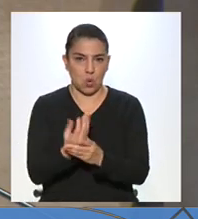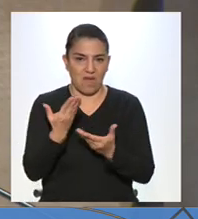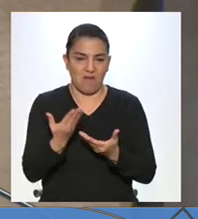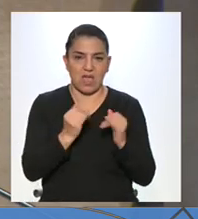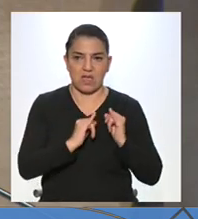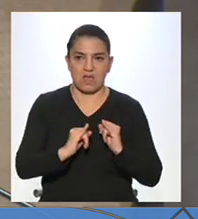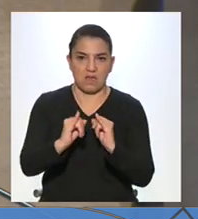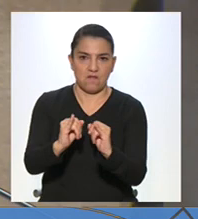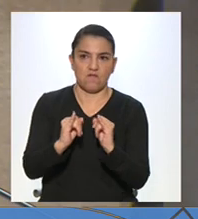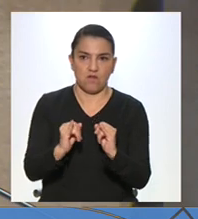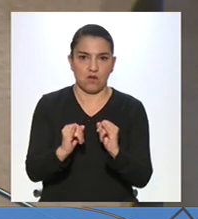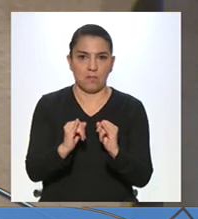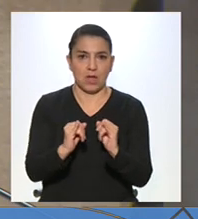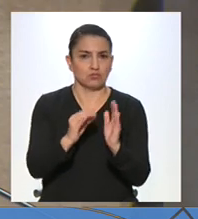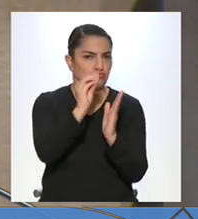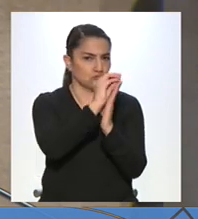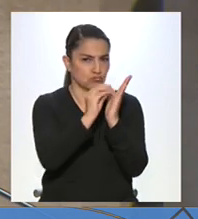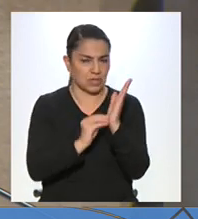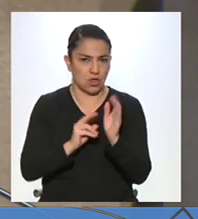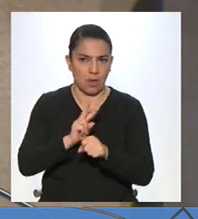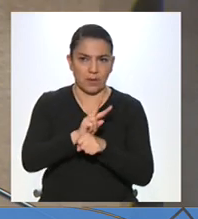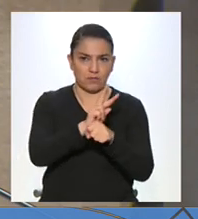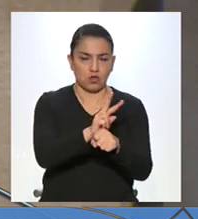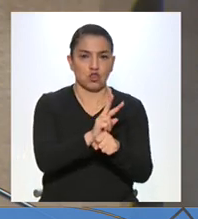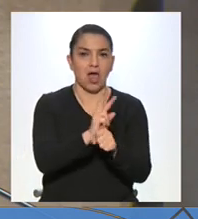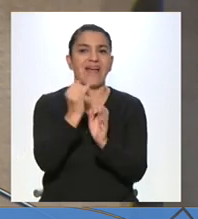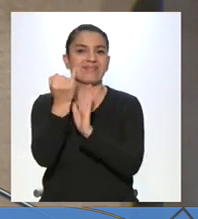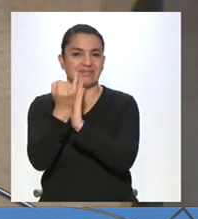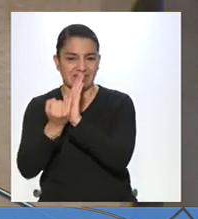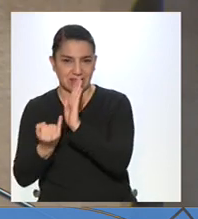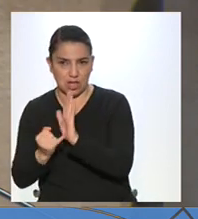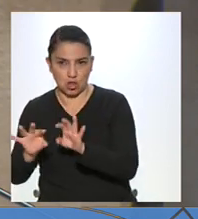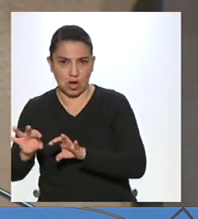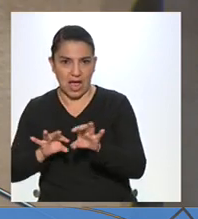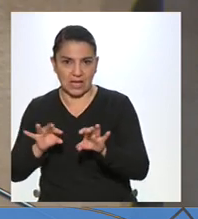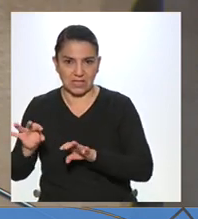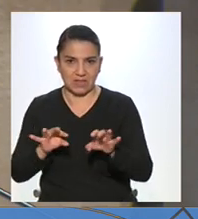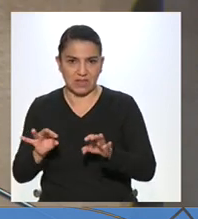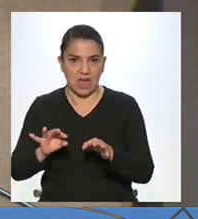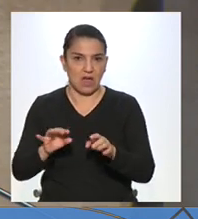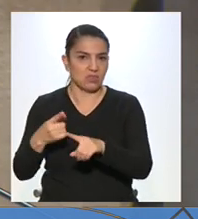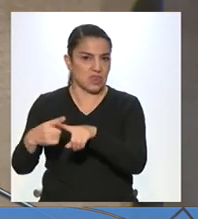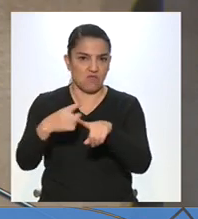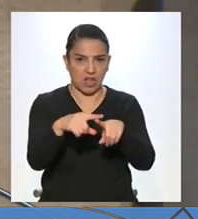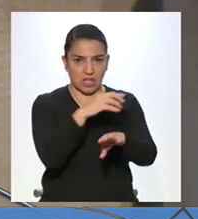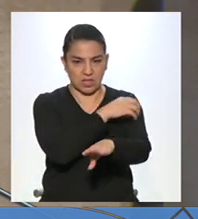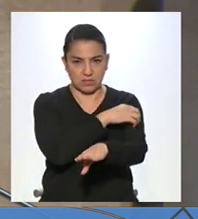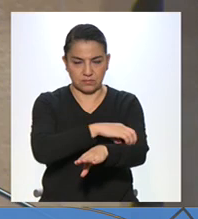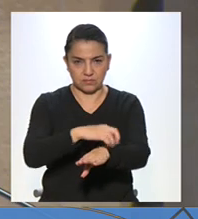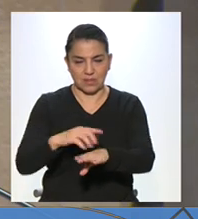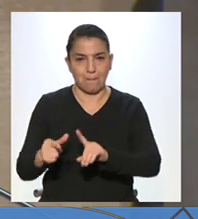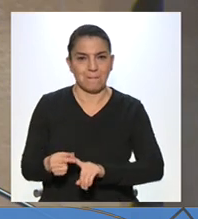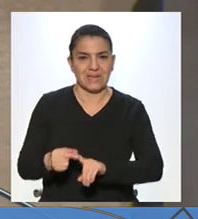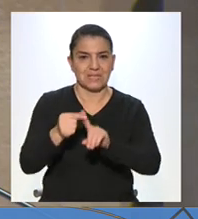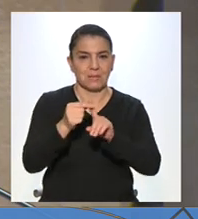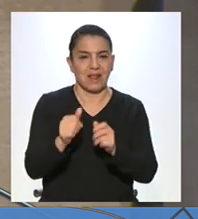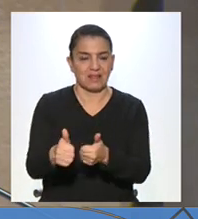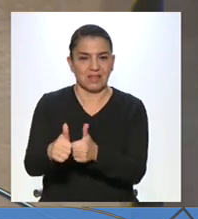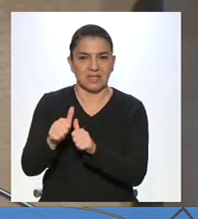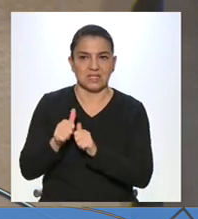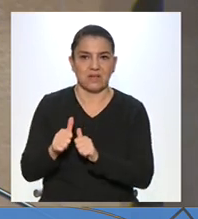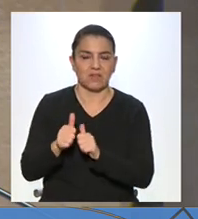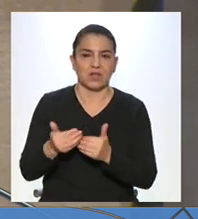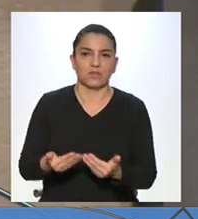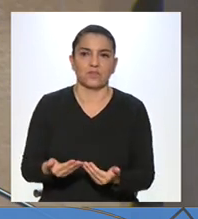entre registros administrativos para generar indicadores de actividad de alta frecuencia a nivel territorial. El principal desafío ha sido